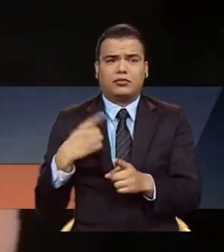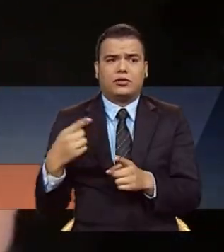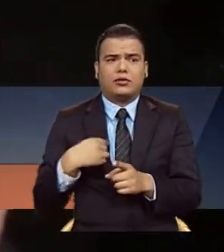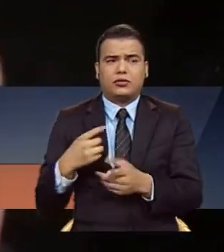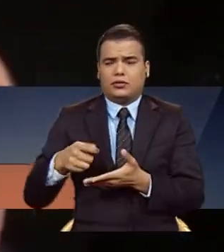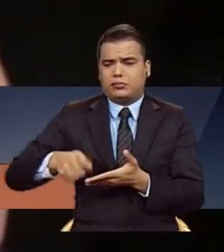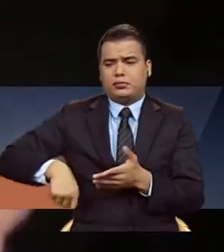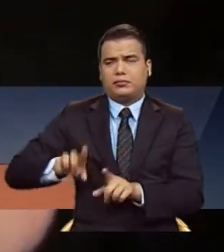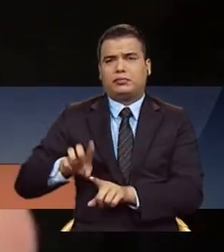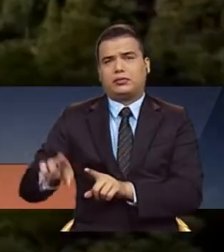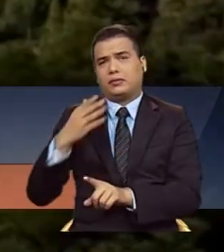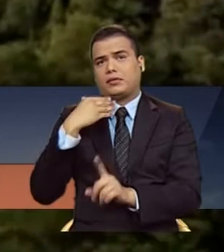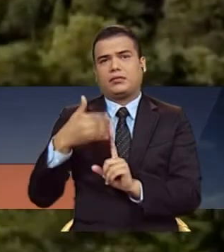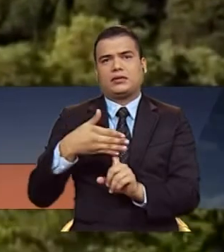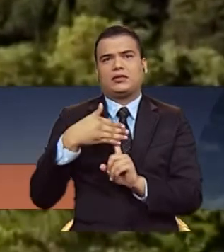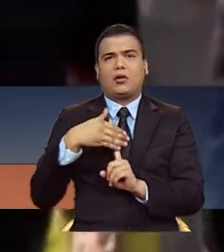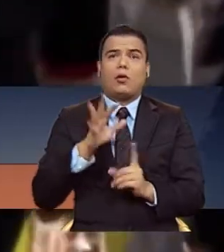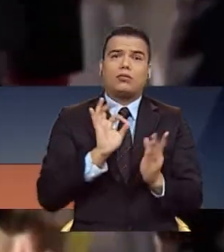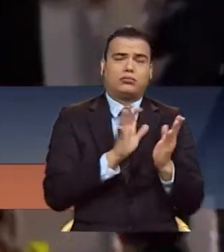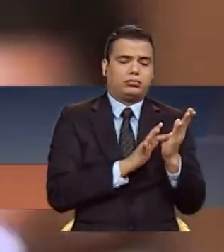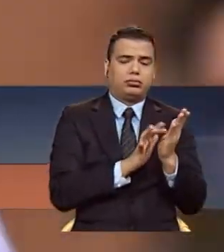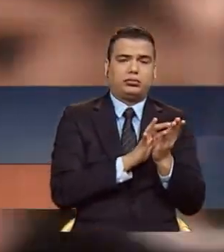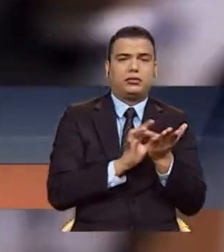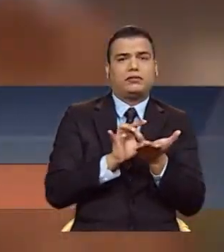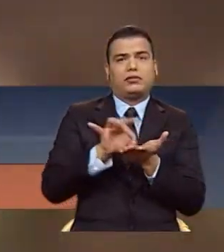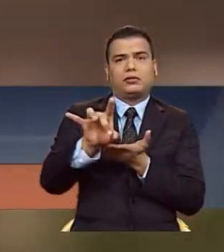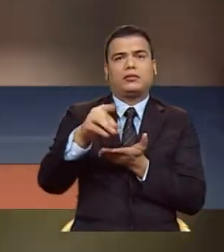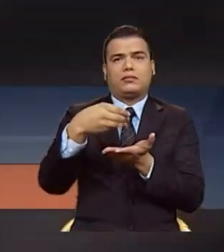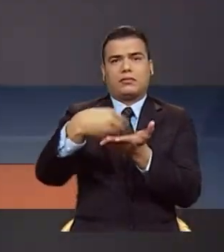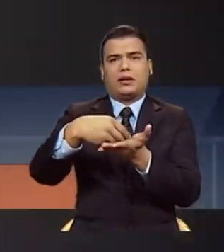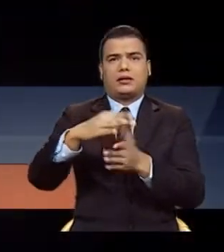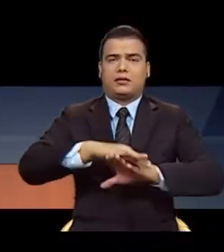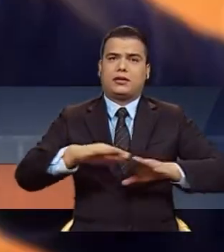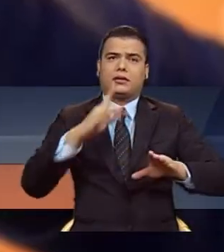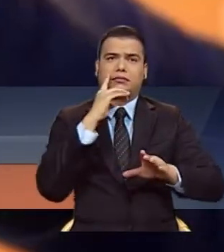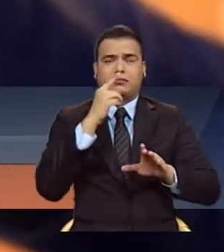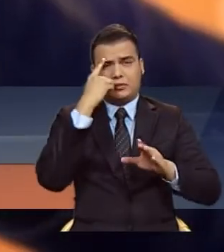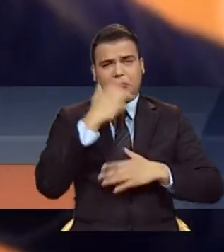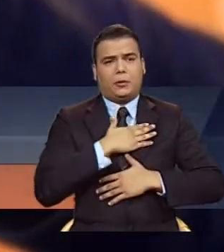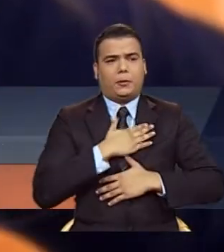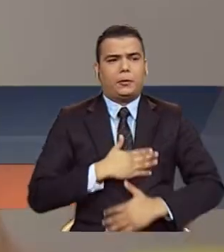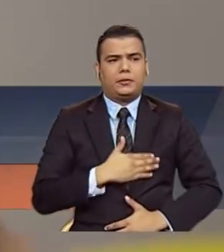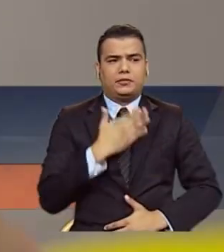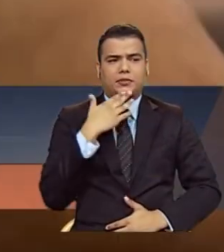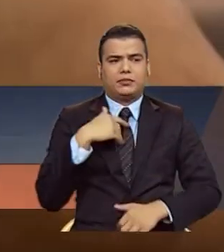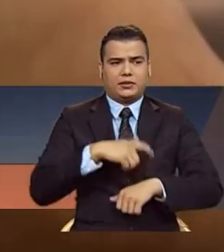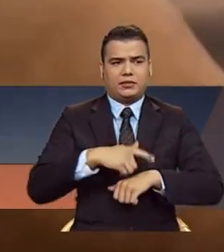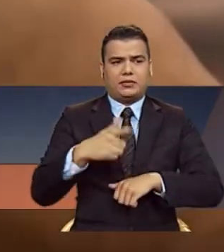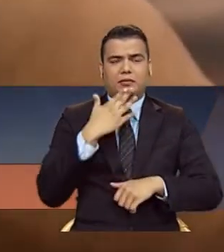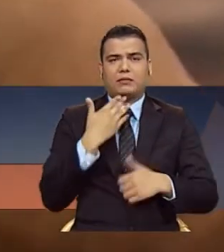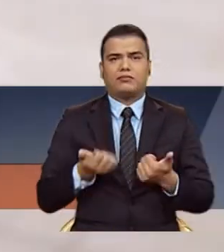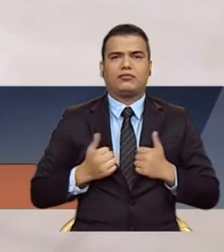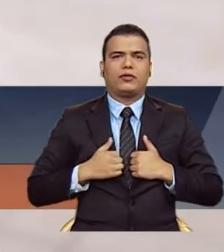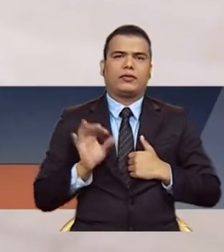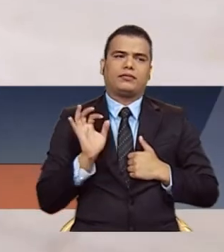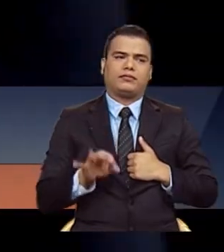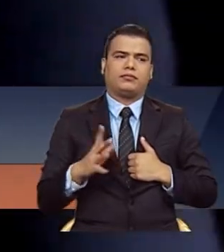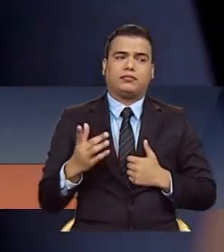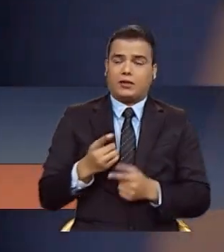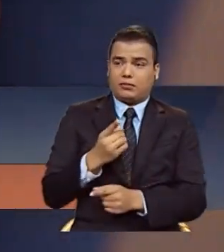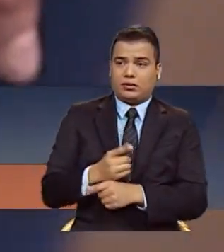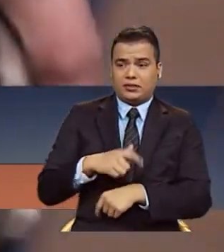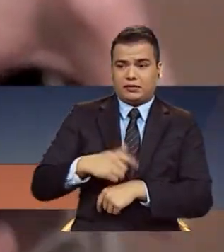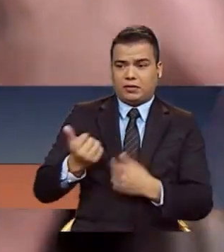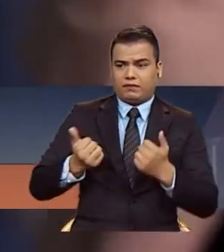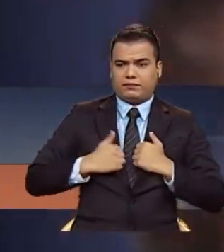Y eso trae seguridad. Eso trae mente en paz y eso trae mejor utilización del tiempo y eficiencia. La eficiencia del